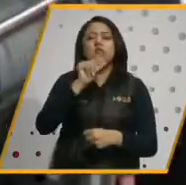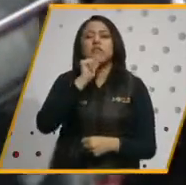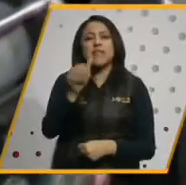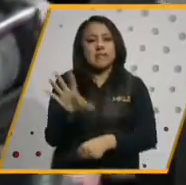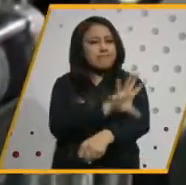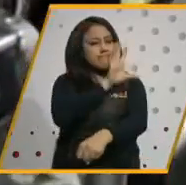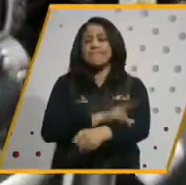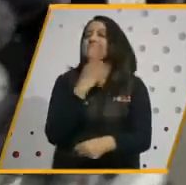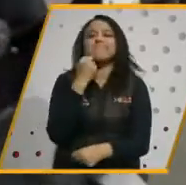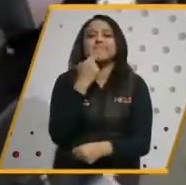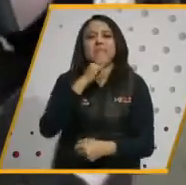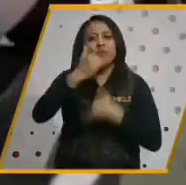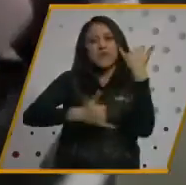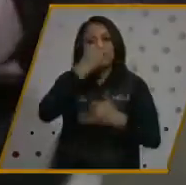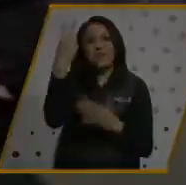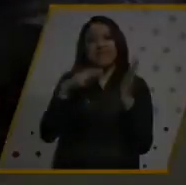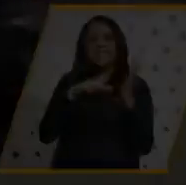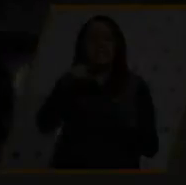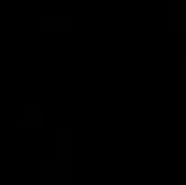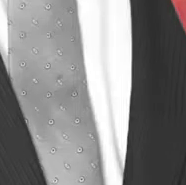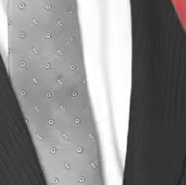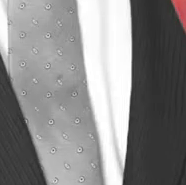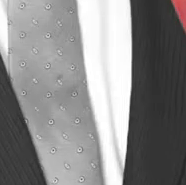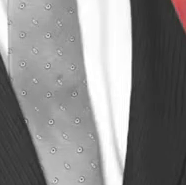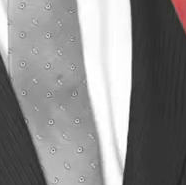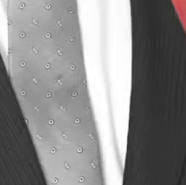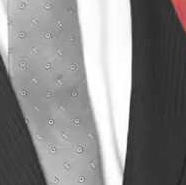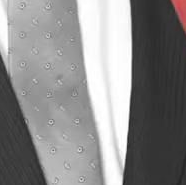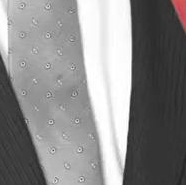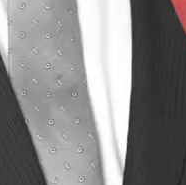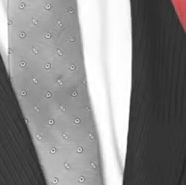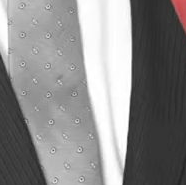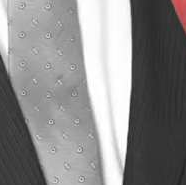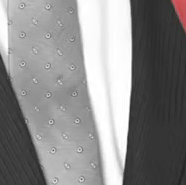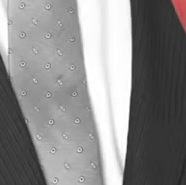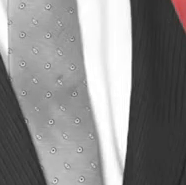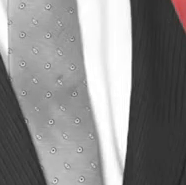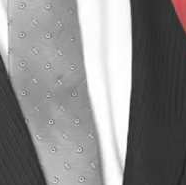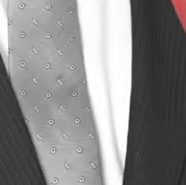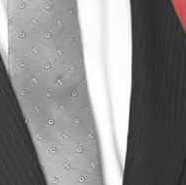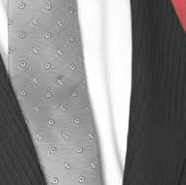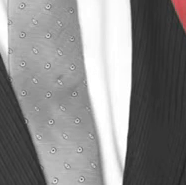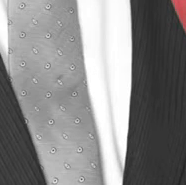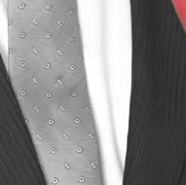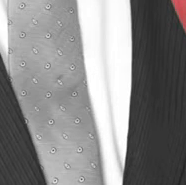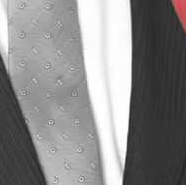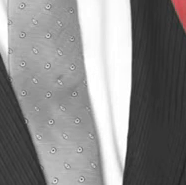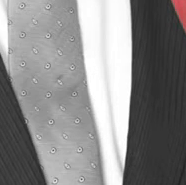Juguetón 2017, Carlos Carpizo Terrones. We'll be right back.